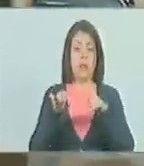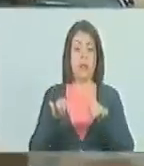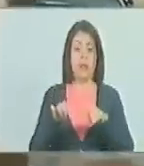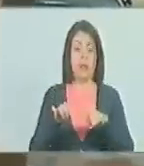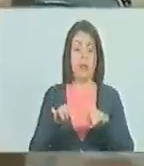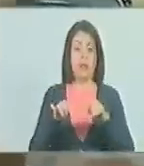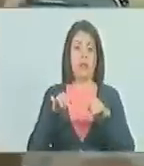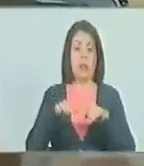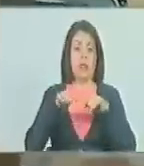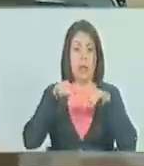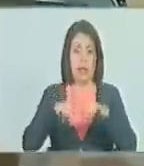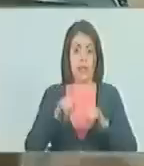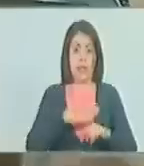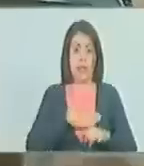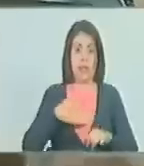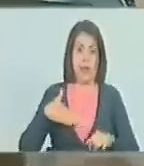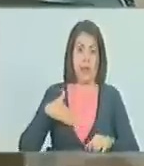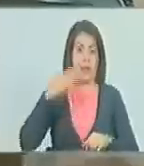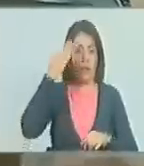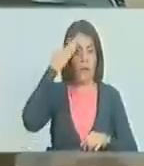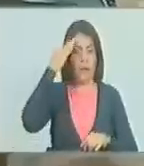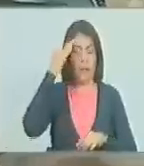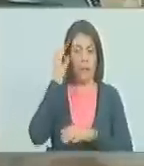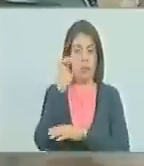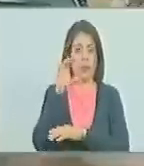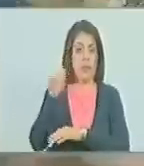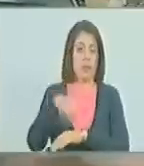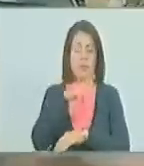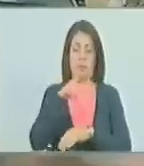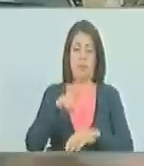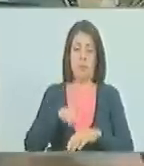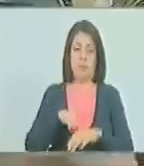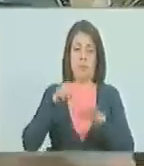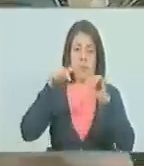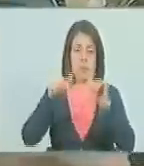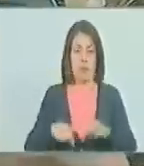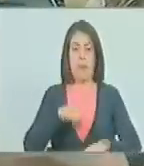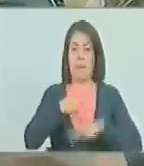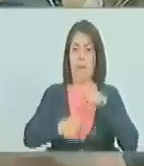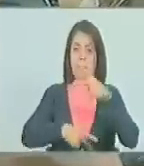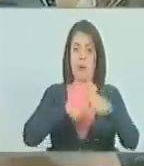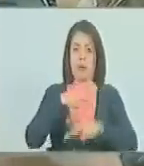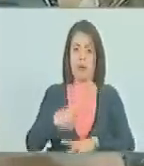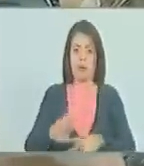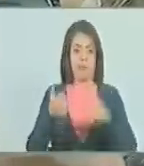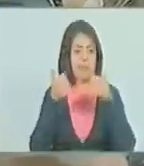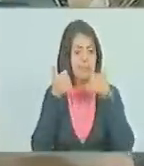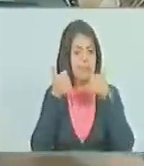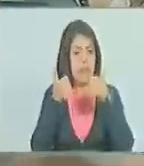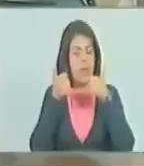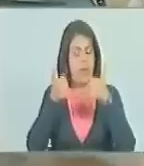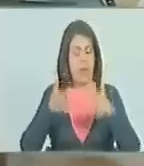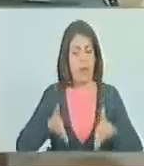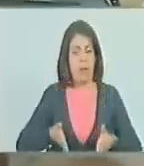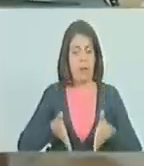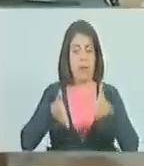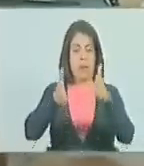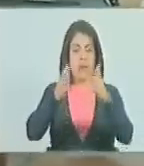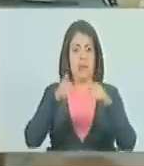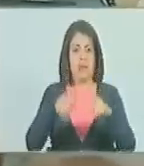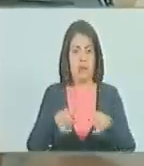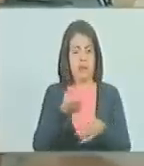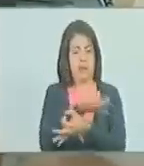desde esta tribuna yo quiero que sepa la asamblea que ese proceso está bien encaminado y que uno de